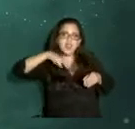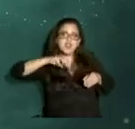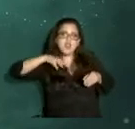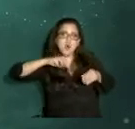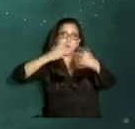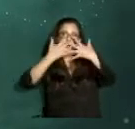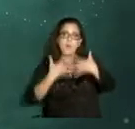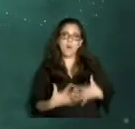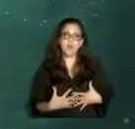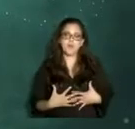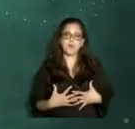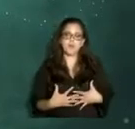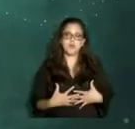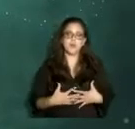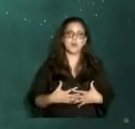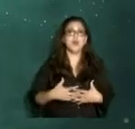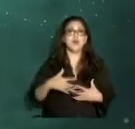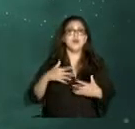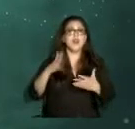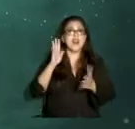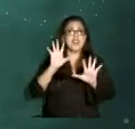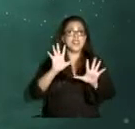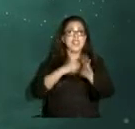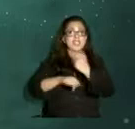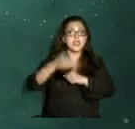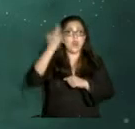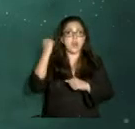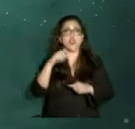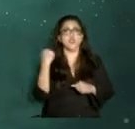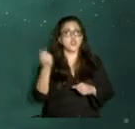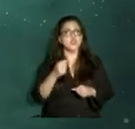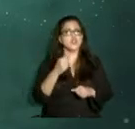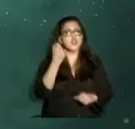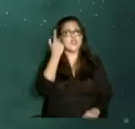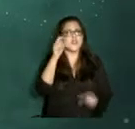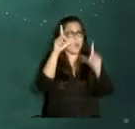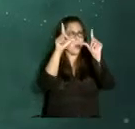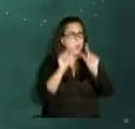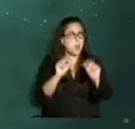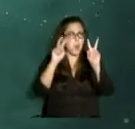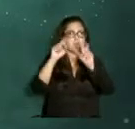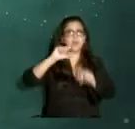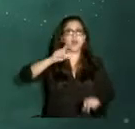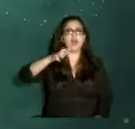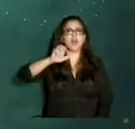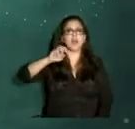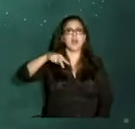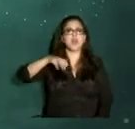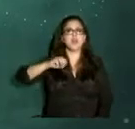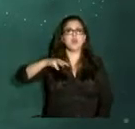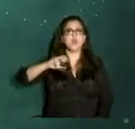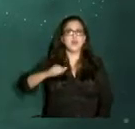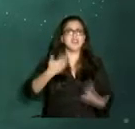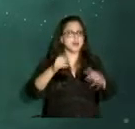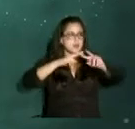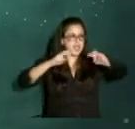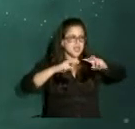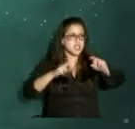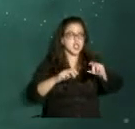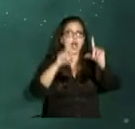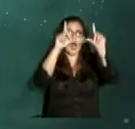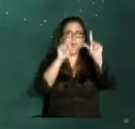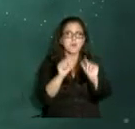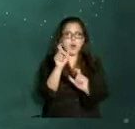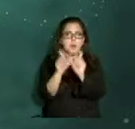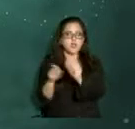Hasta hace 10 años era poco lo que sabíamos del genoma nuclear y habíamos estudiado pocas poblaciones de Santiago y de algunas otras